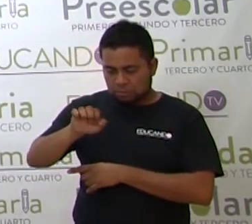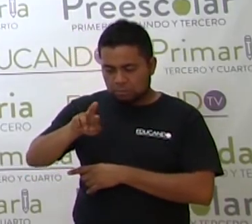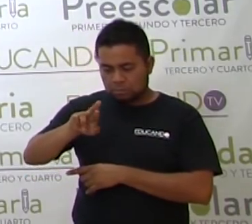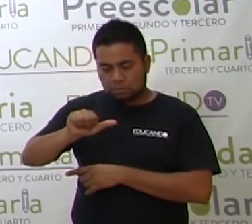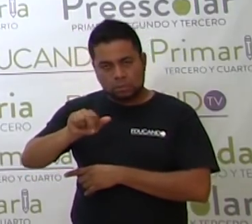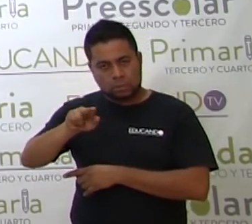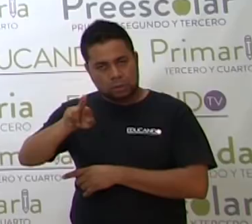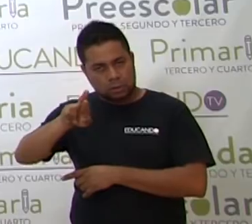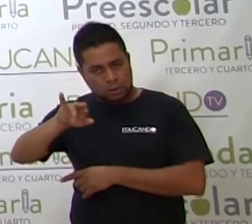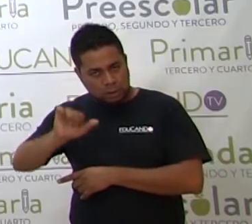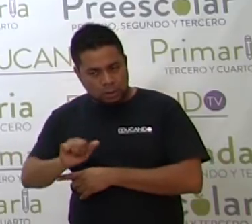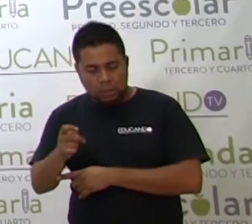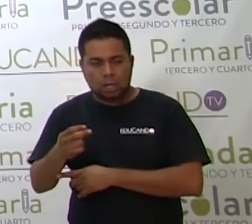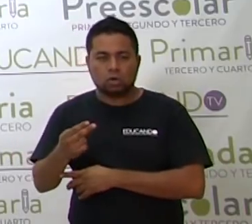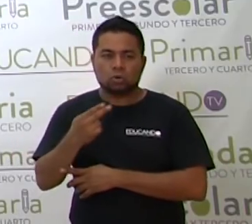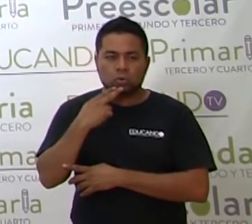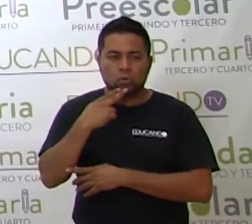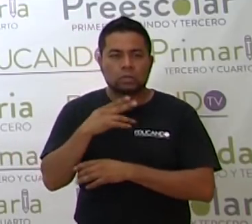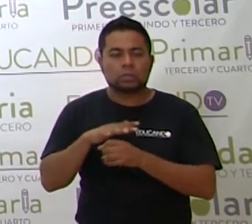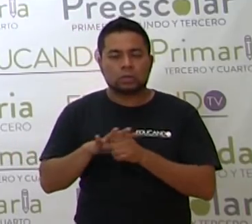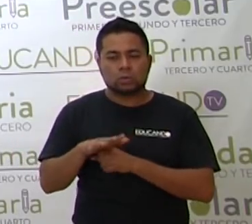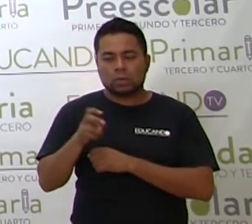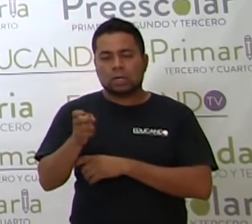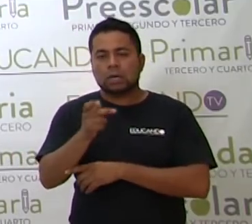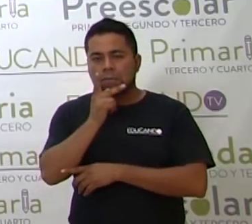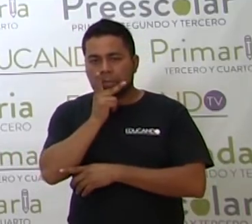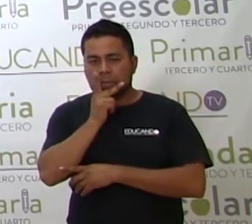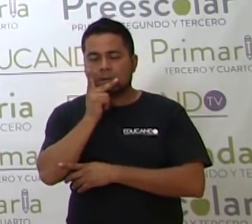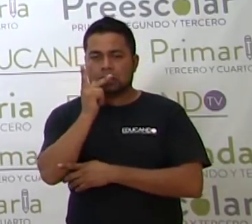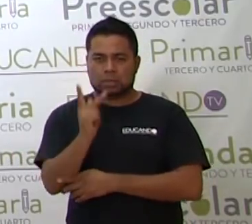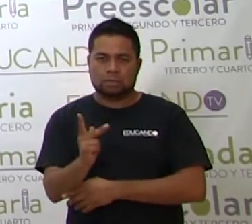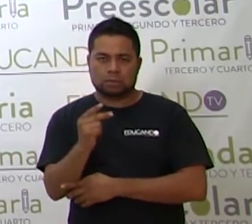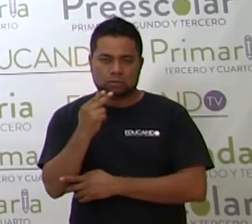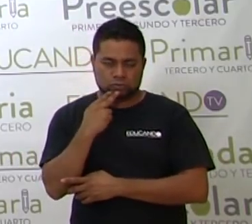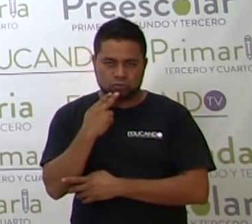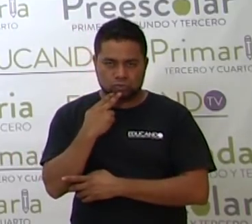utilizar, mucha atención, palabras,